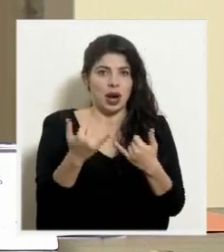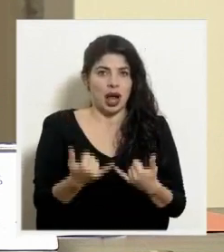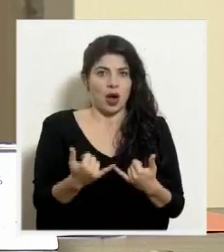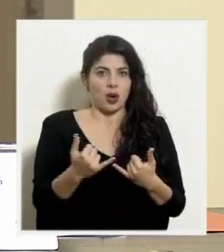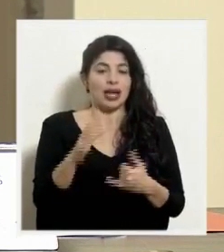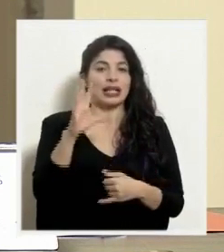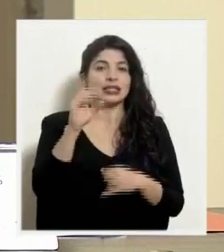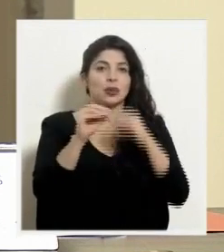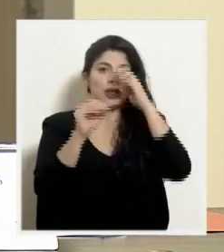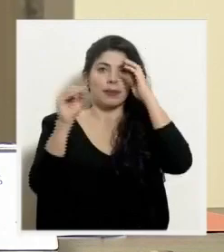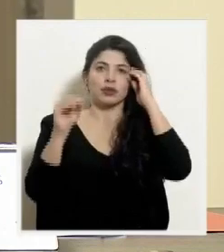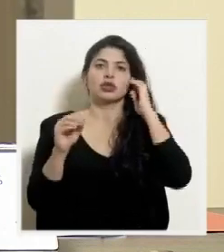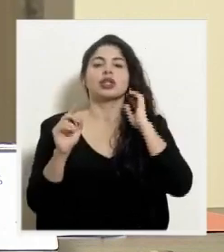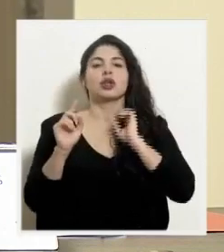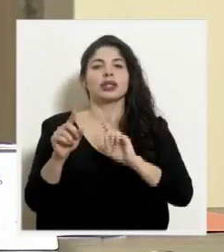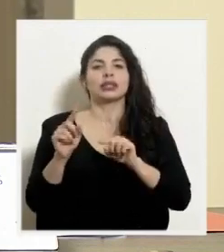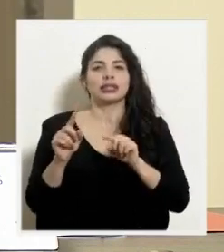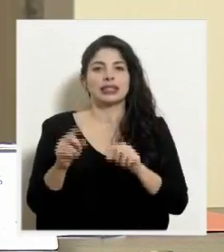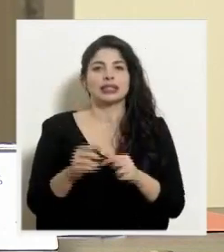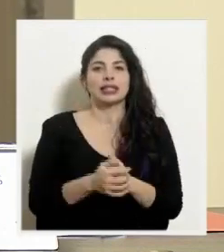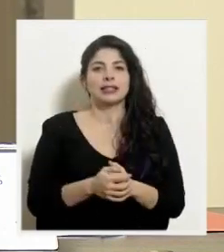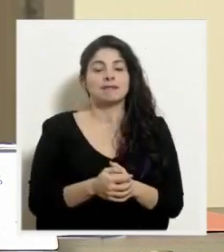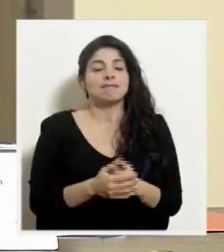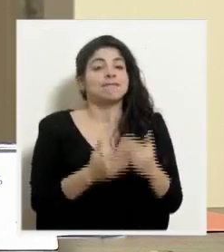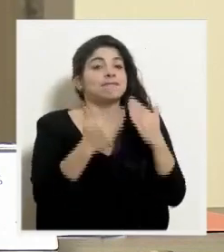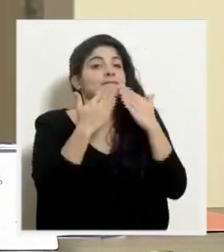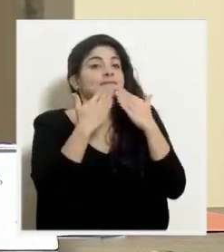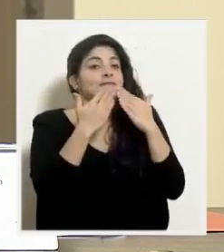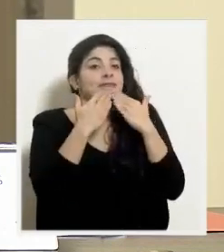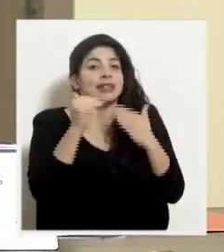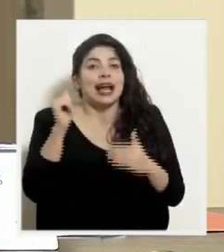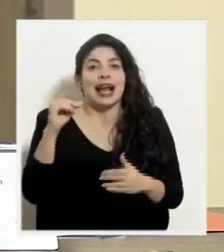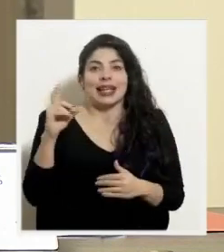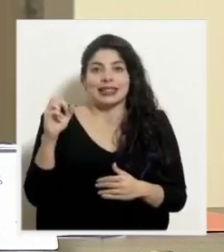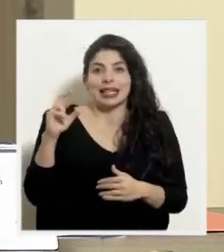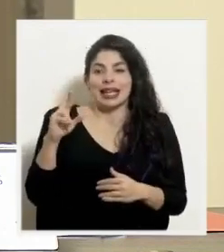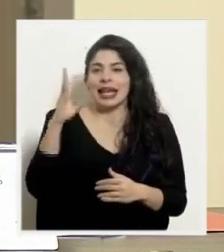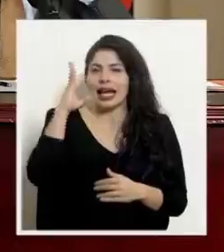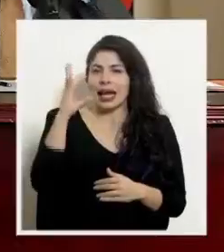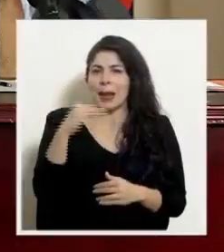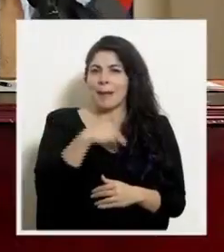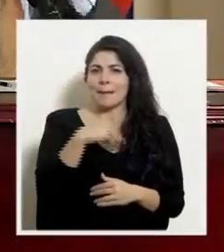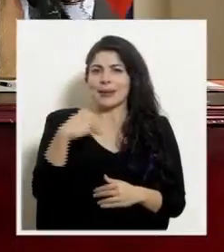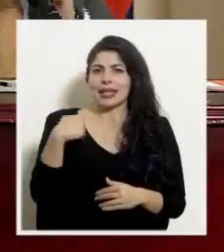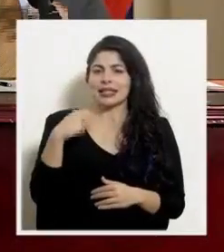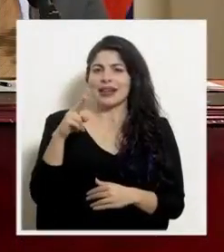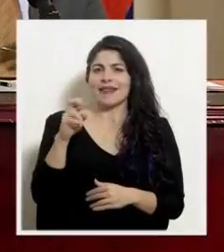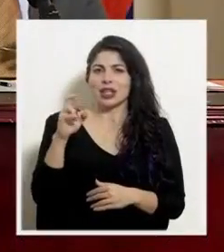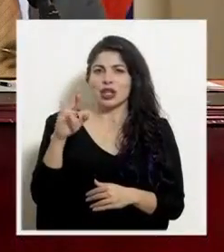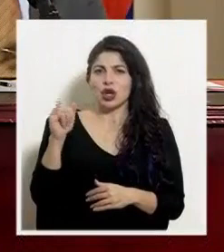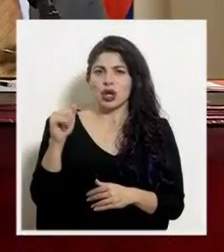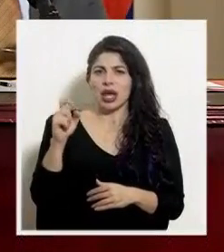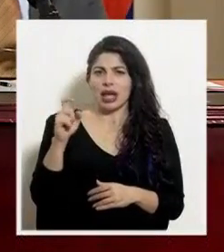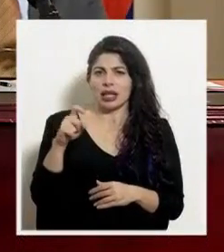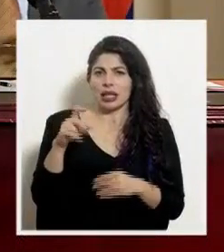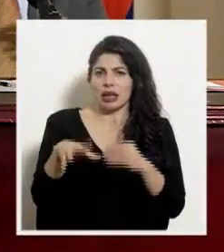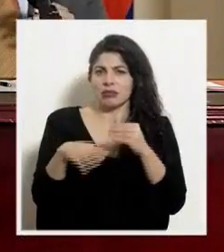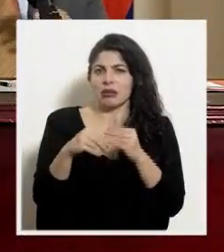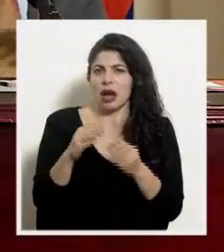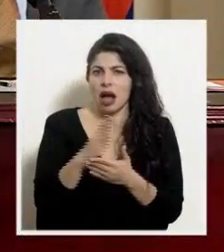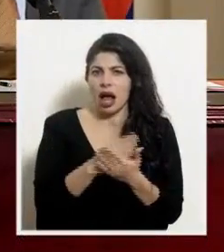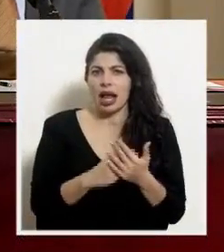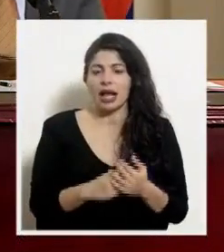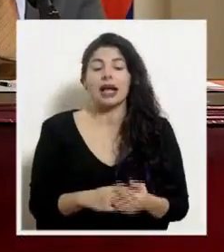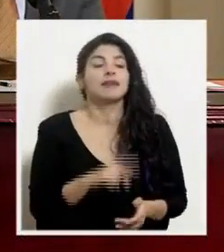al 50% de aforo. Muchísimas gracias, don Alexander. Creo que la ministra Victoria Hernández tenía una acotación adicional. Adelante,